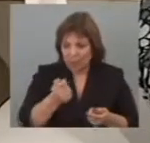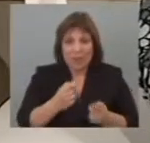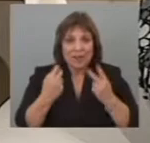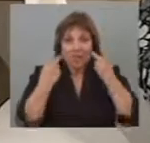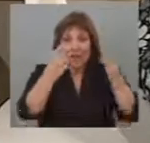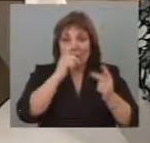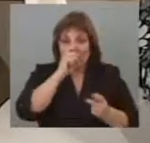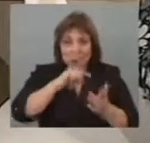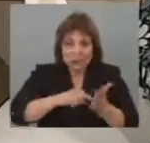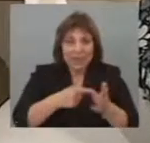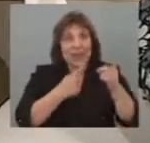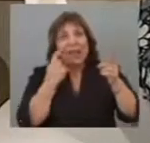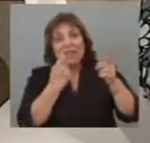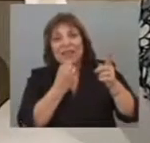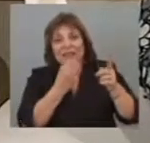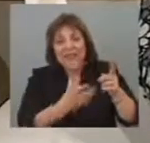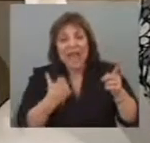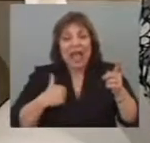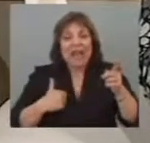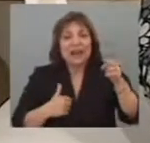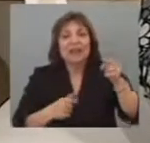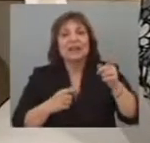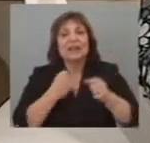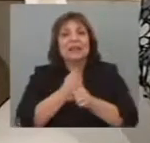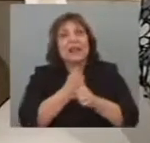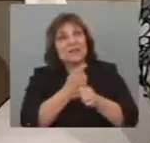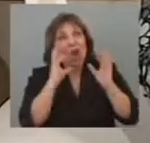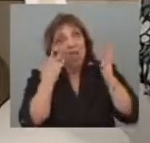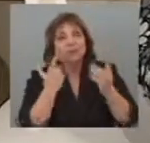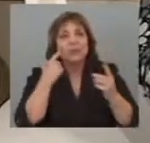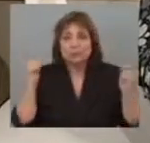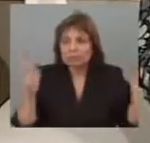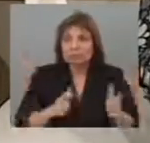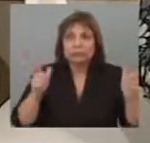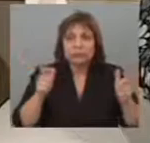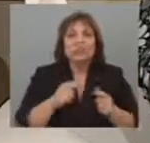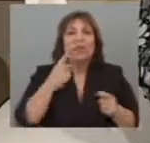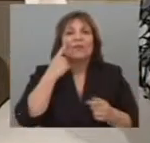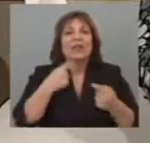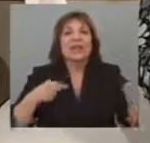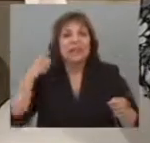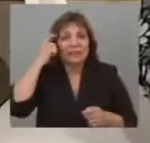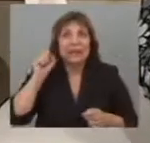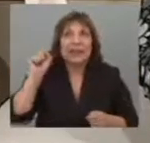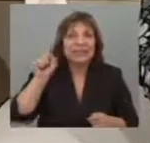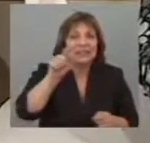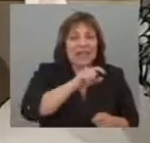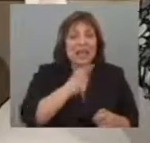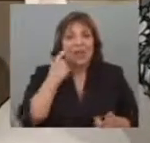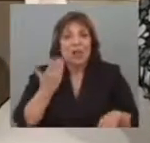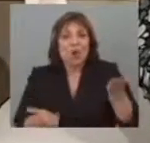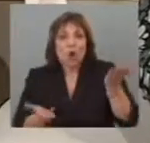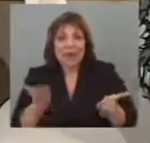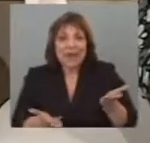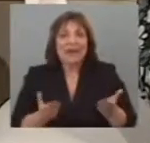a Buenos Aires a ver cómo en Argentina se viene trabajando estos temas y bueno, y cuáles son las experiencias y poder comparar